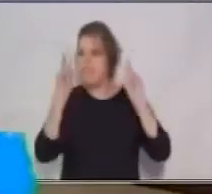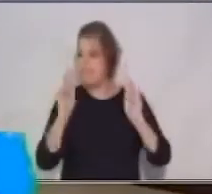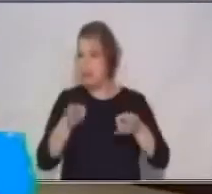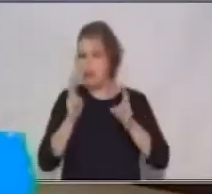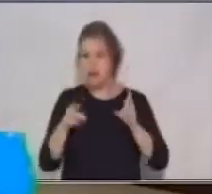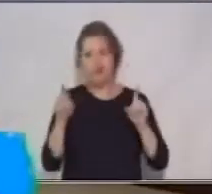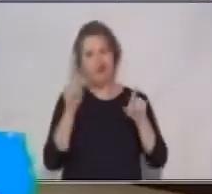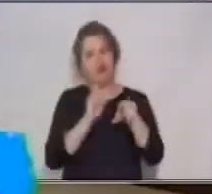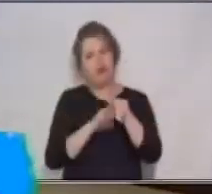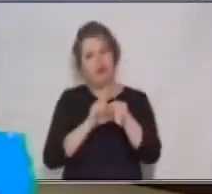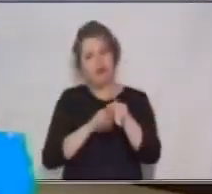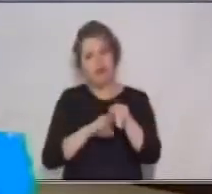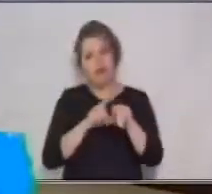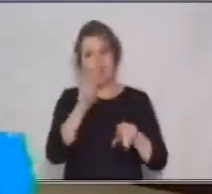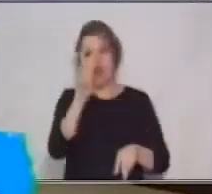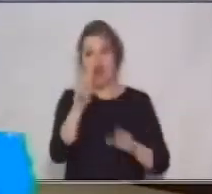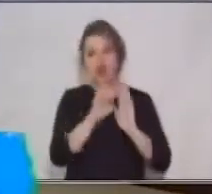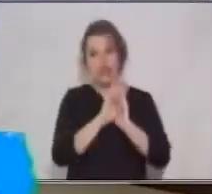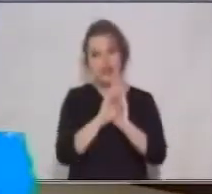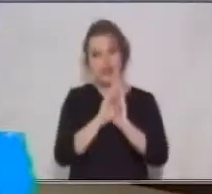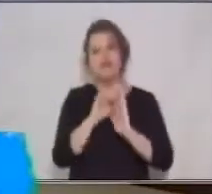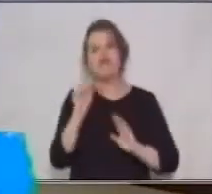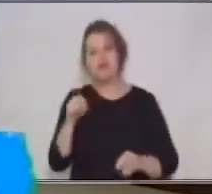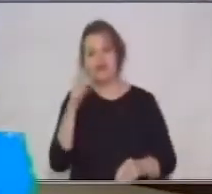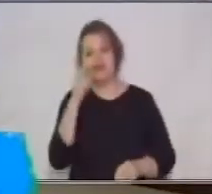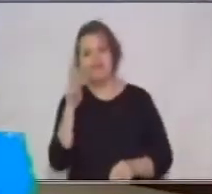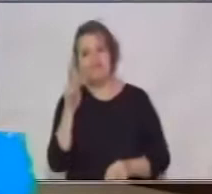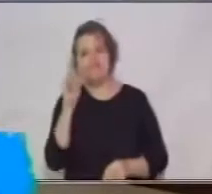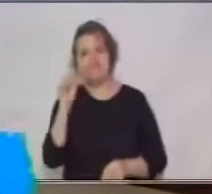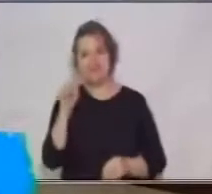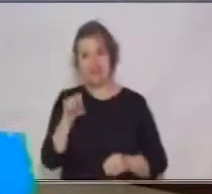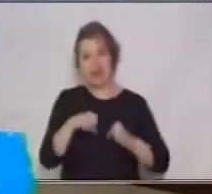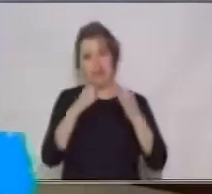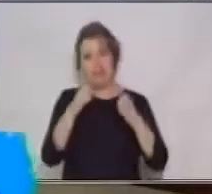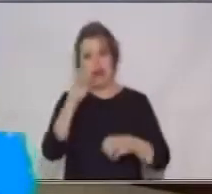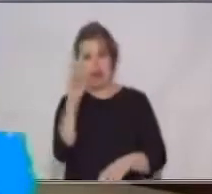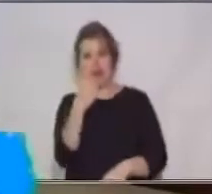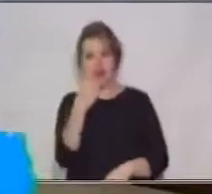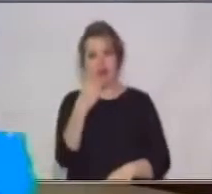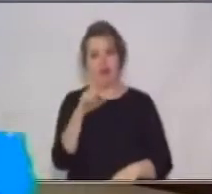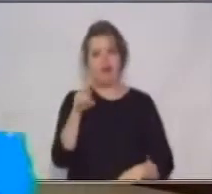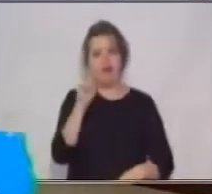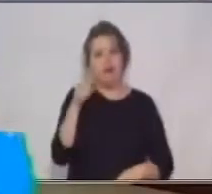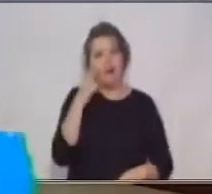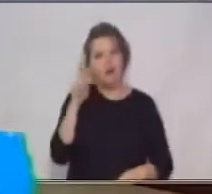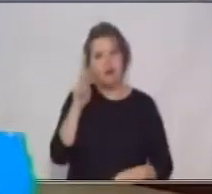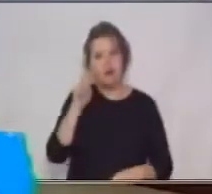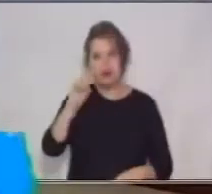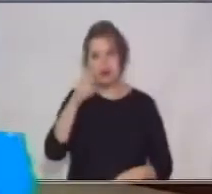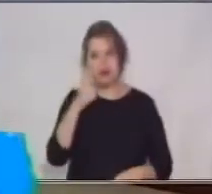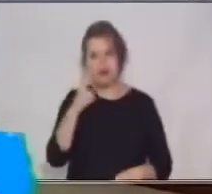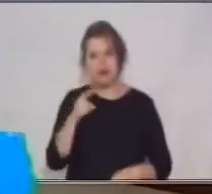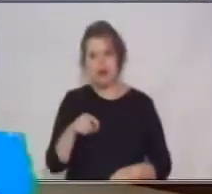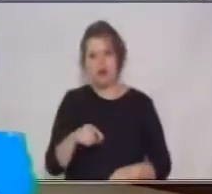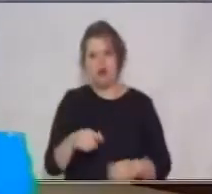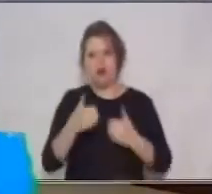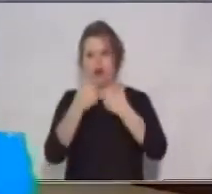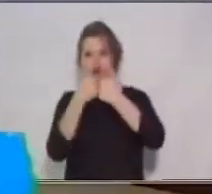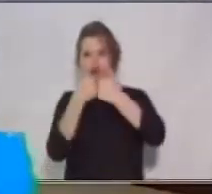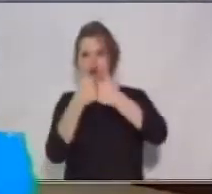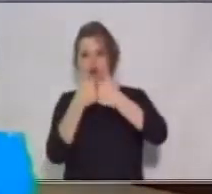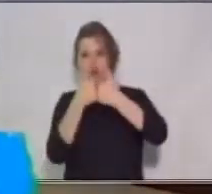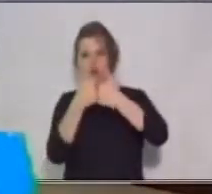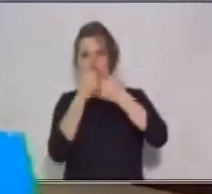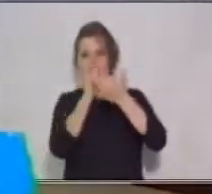dos ejemplos porque lo podemos identificar de dos formas. De primero podemos identificar el número 1 que dice los novios se